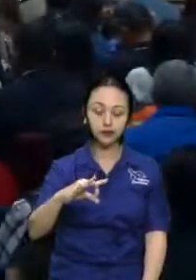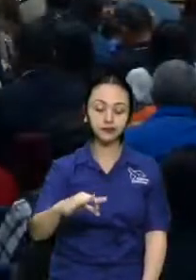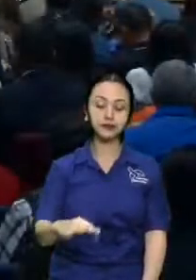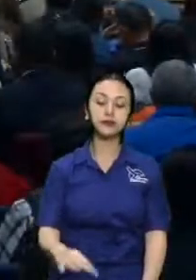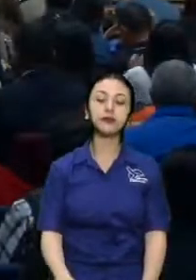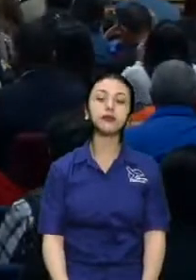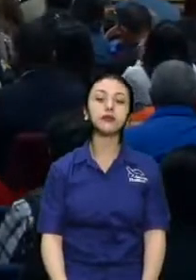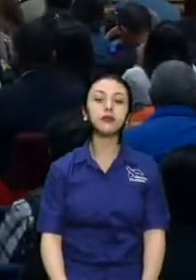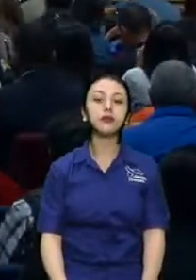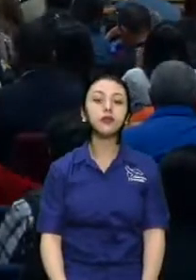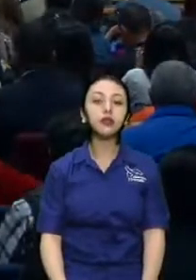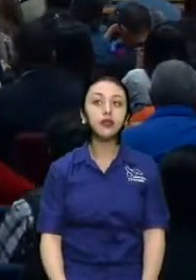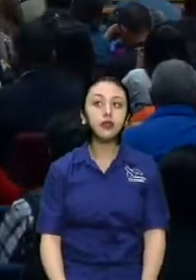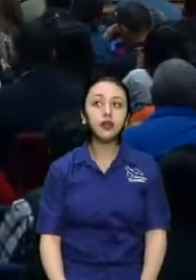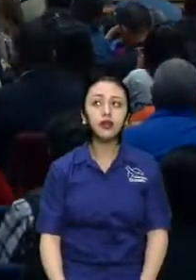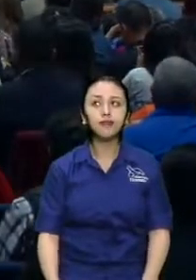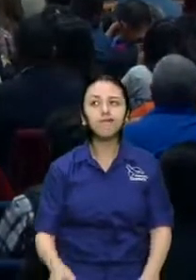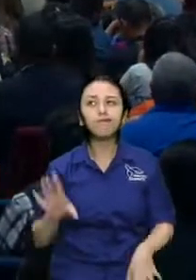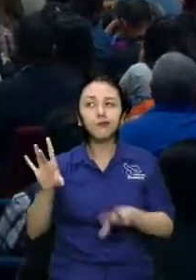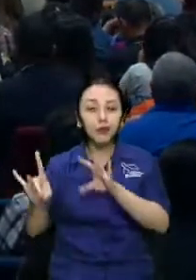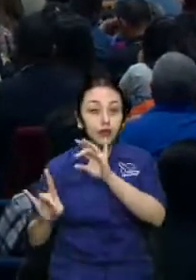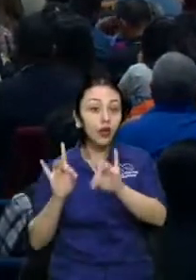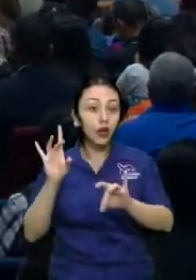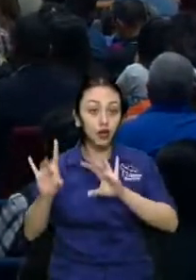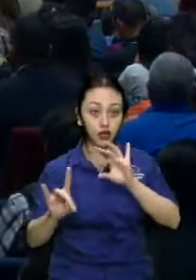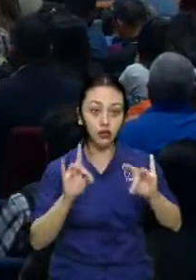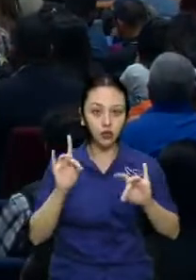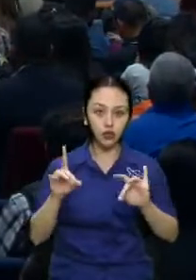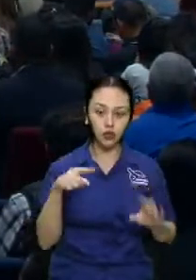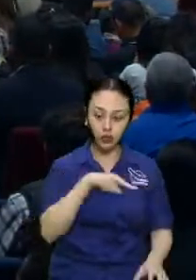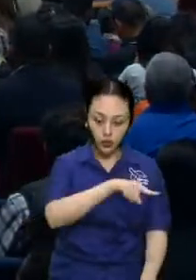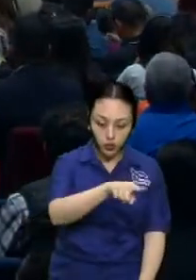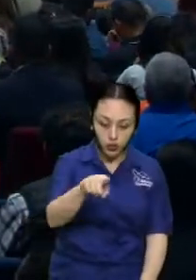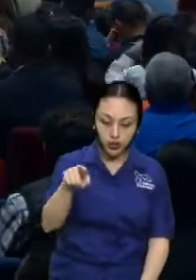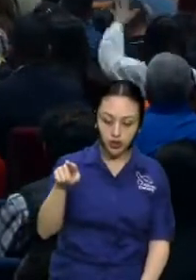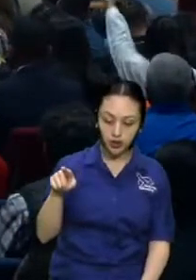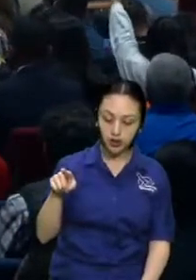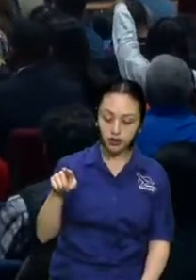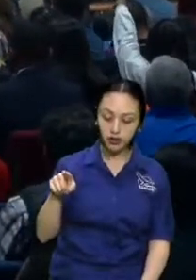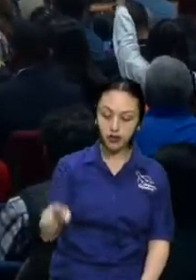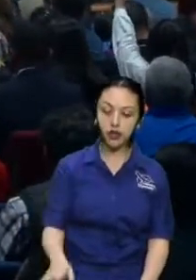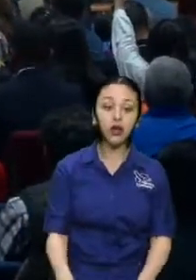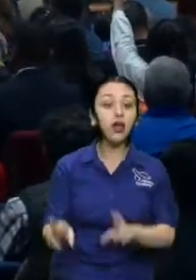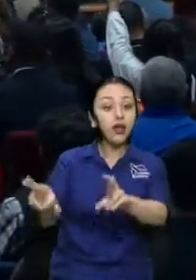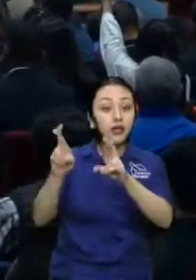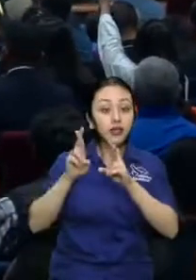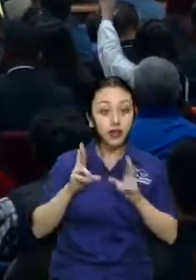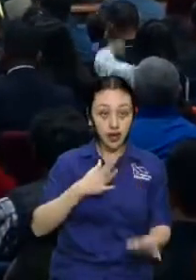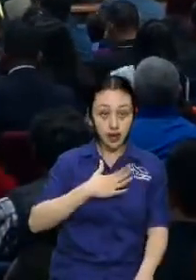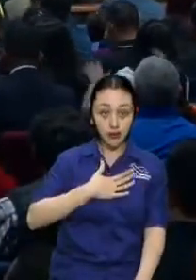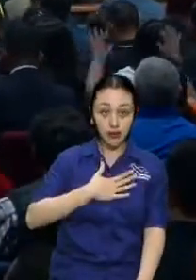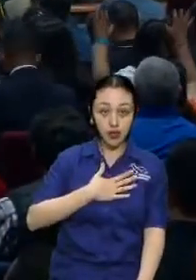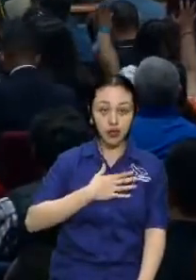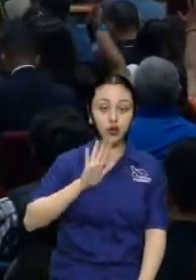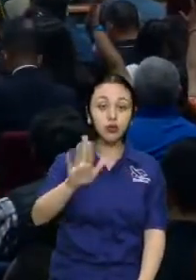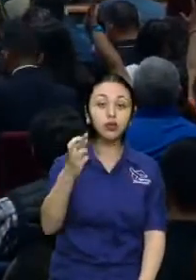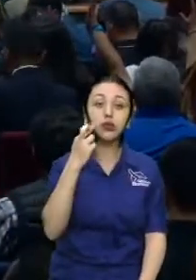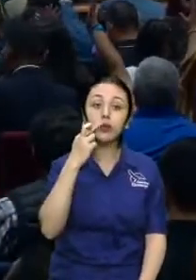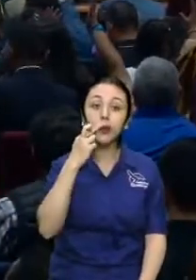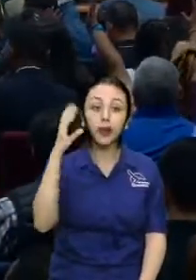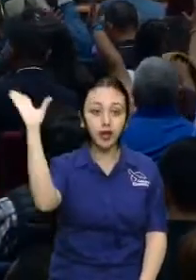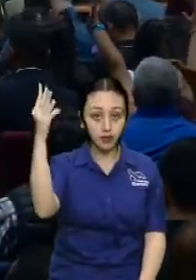Y como ustedes, algunos de ustedes me han reconocido como un padre espiritual, son mis hijos espirituales. Entonces, yo como tata les digo,